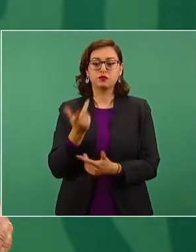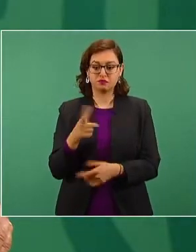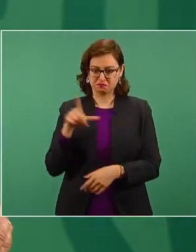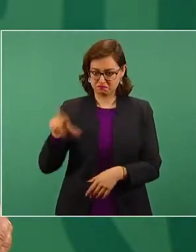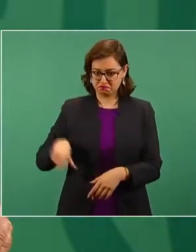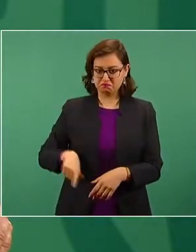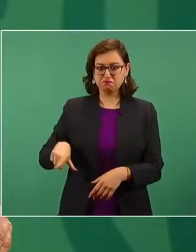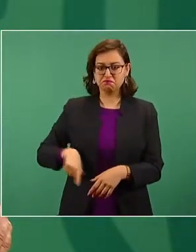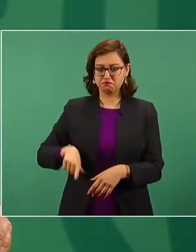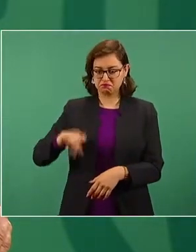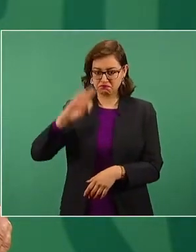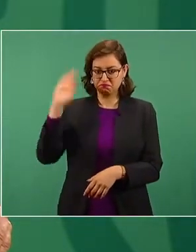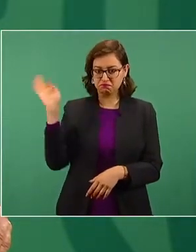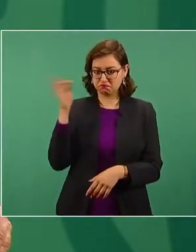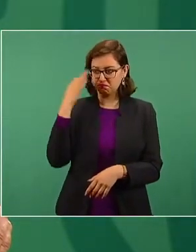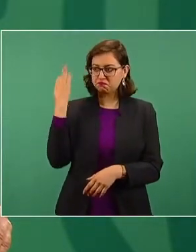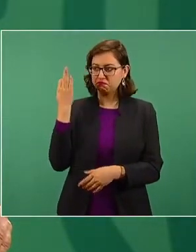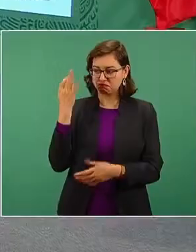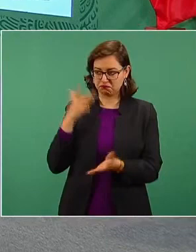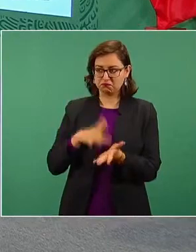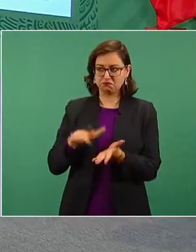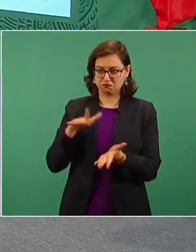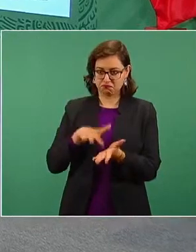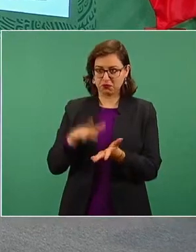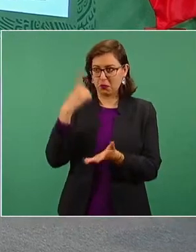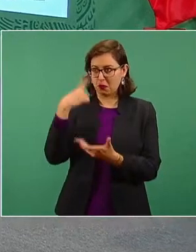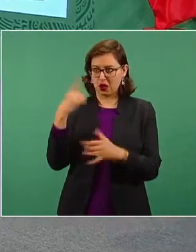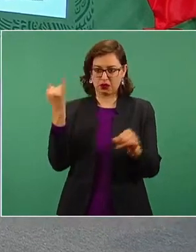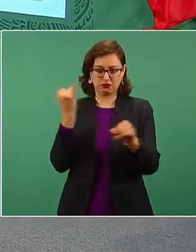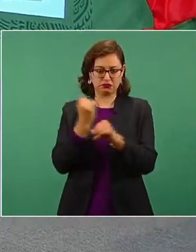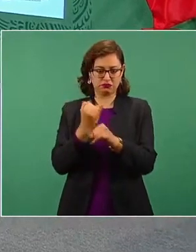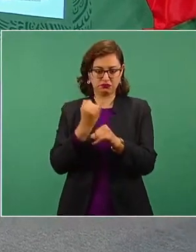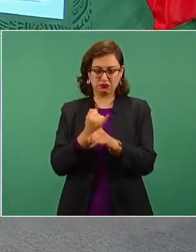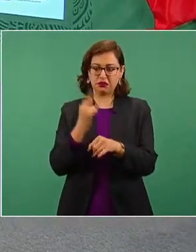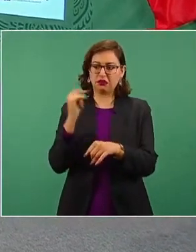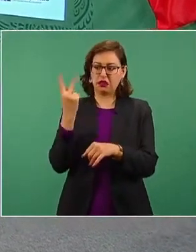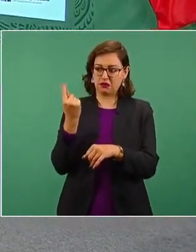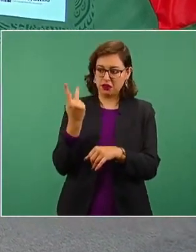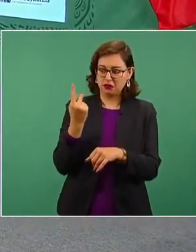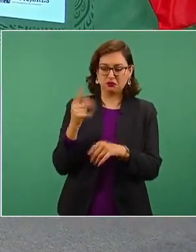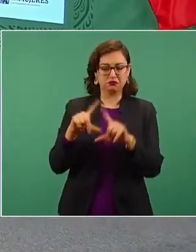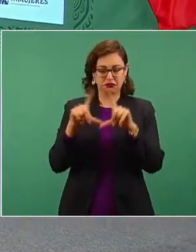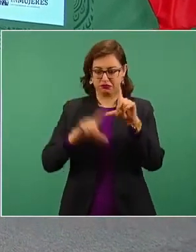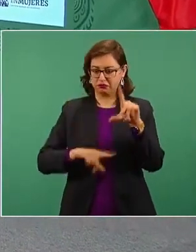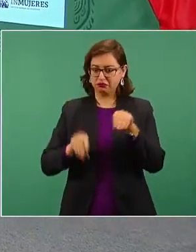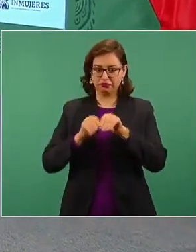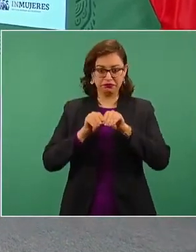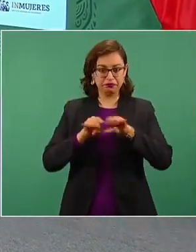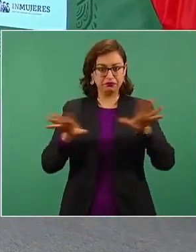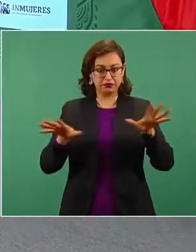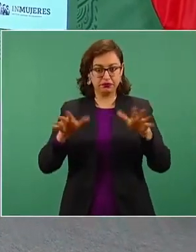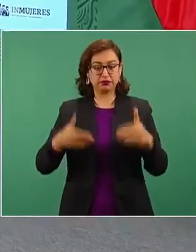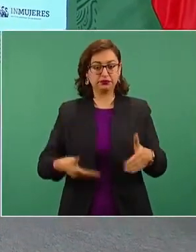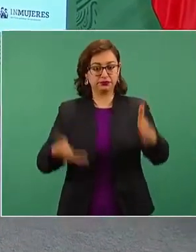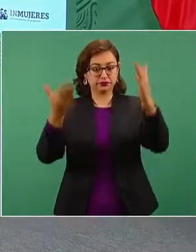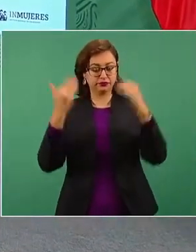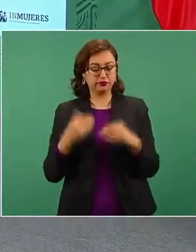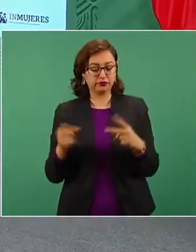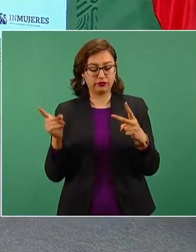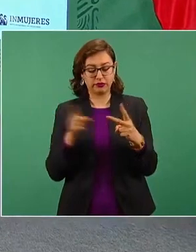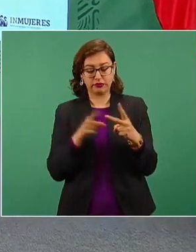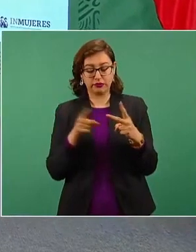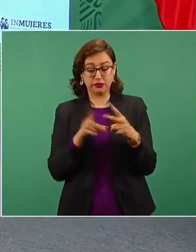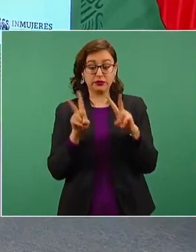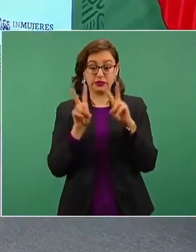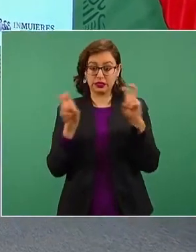el país. Ahora vamos a iniciar la etapa siguiente de los lunes